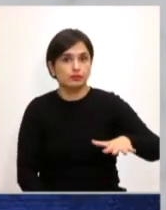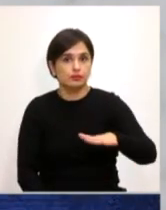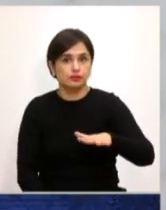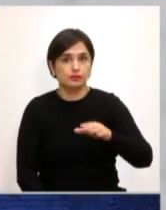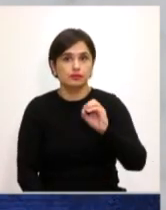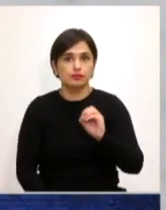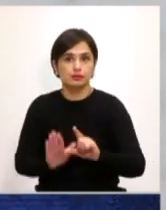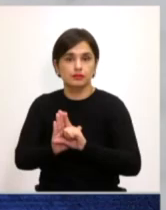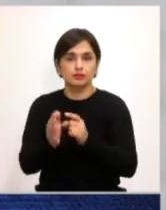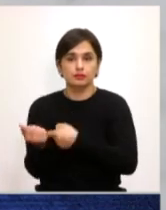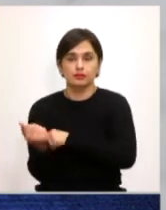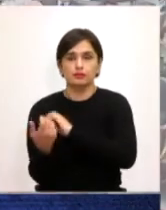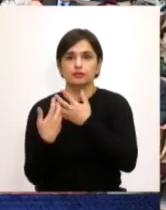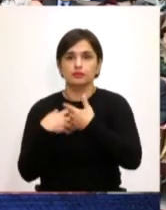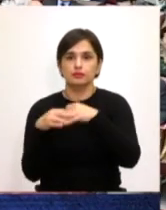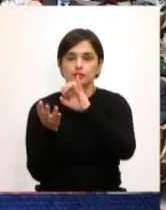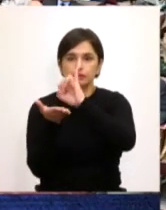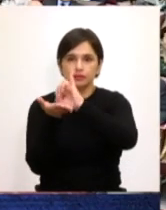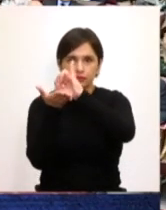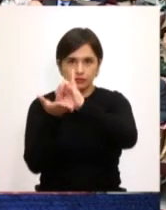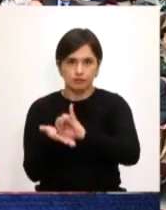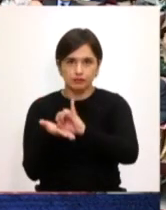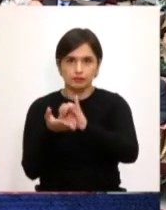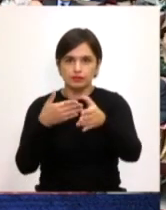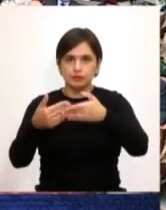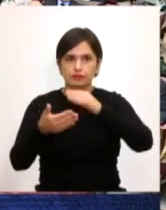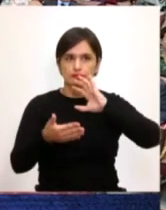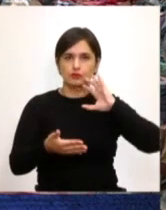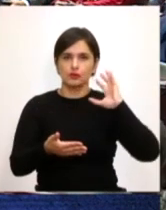la Ley que fortalece la institucionalidad ambiental